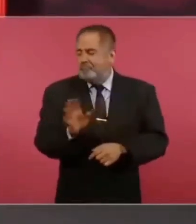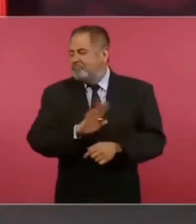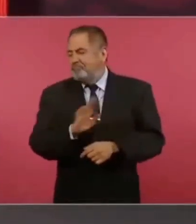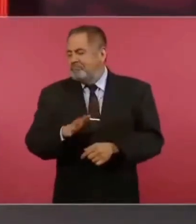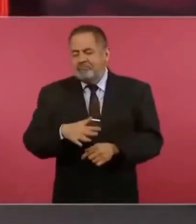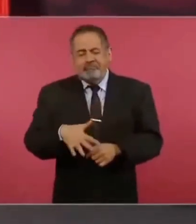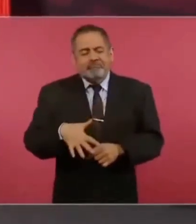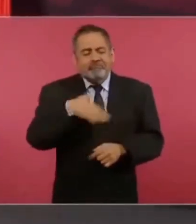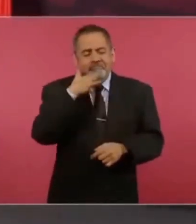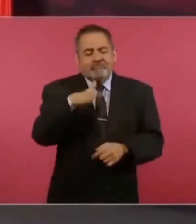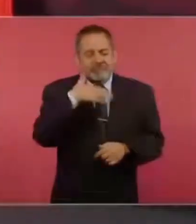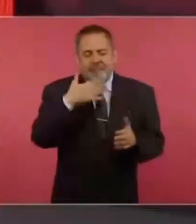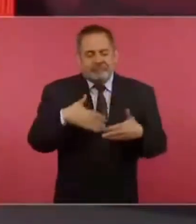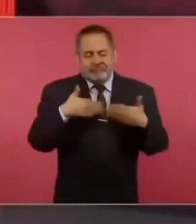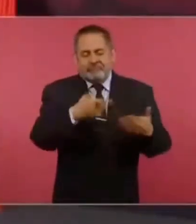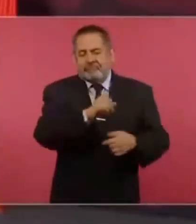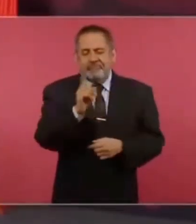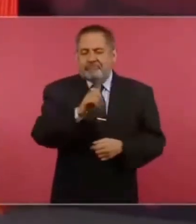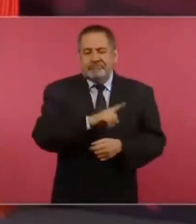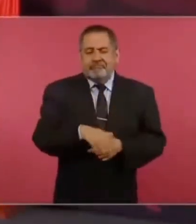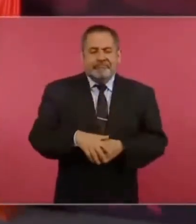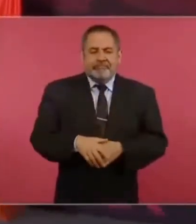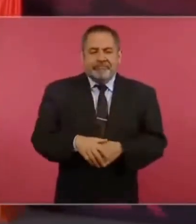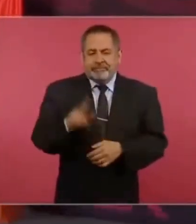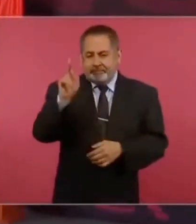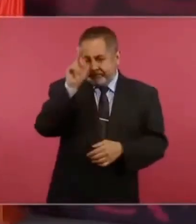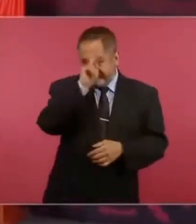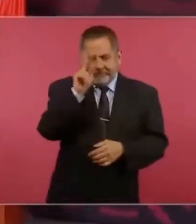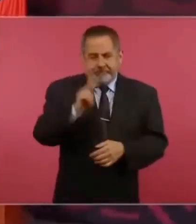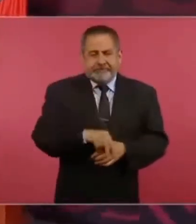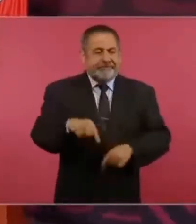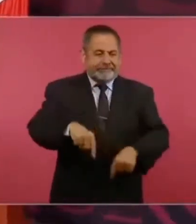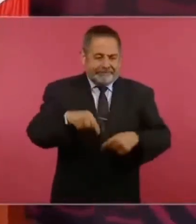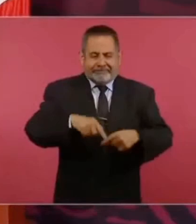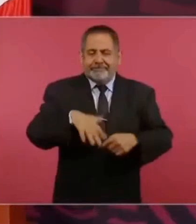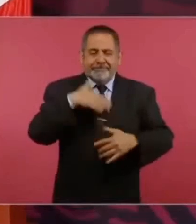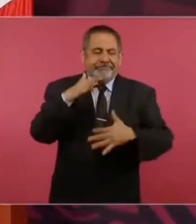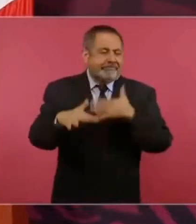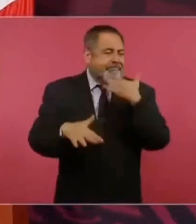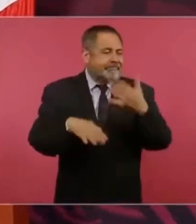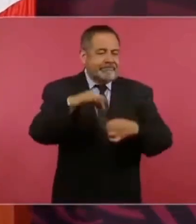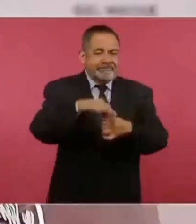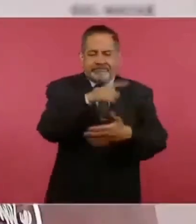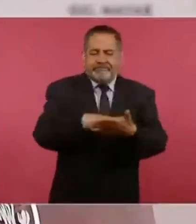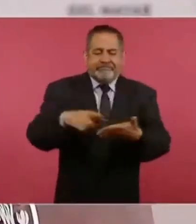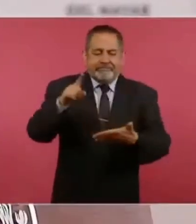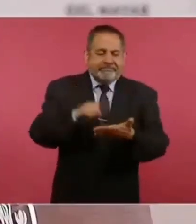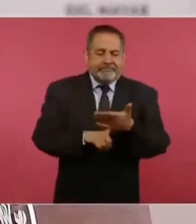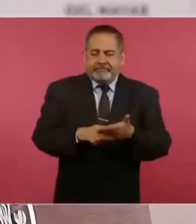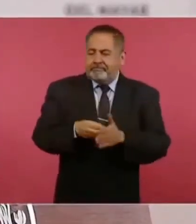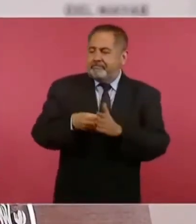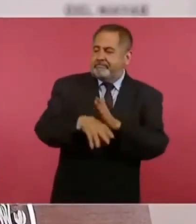de los países donde más se practicaban los fraudes electorales.